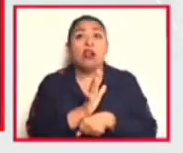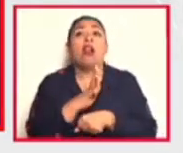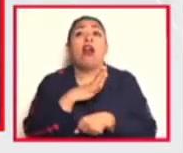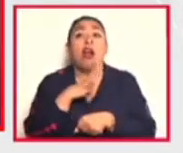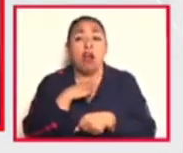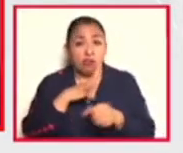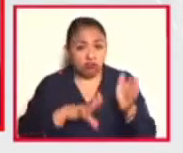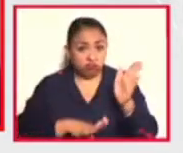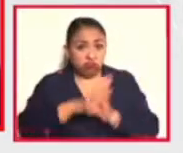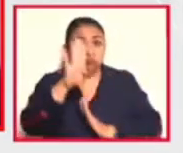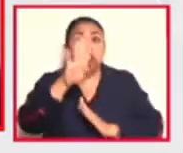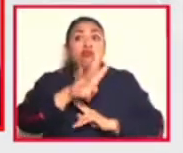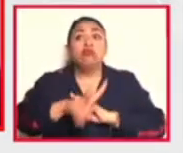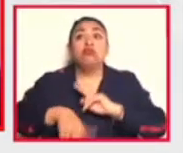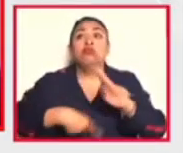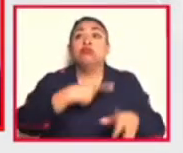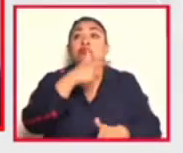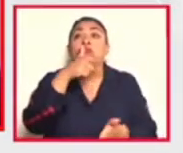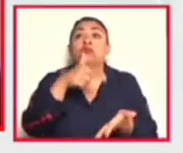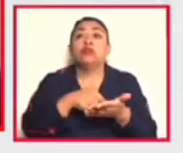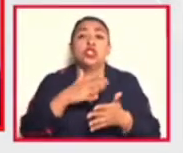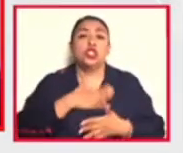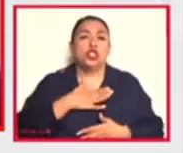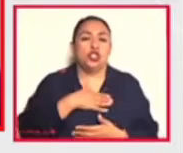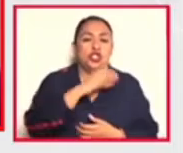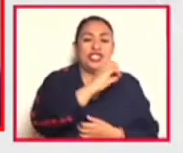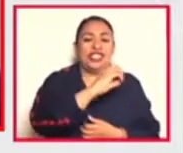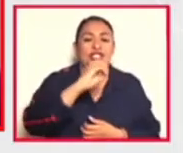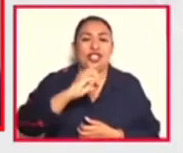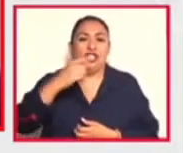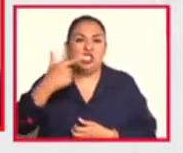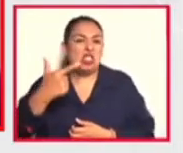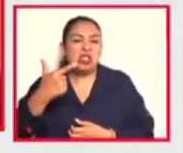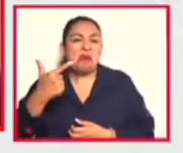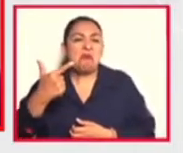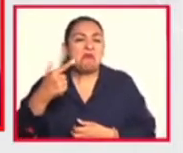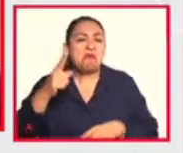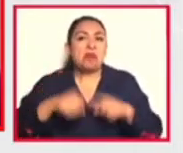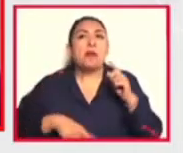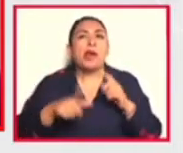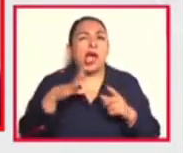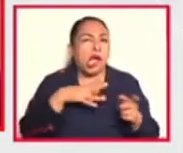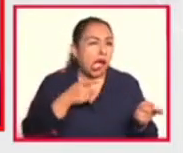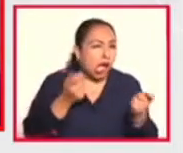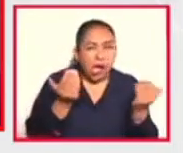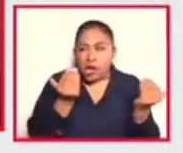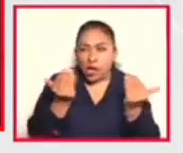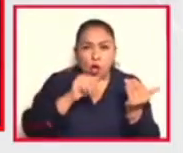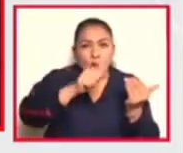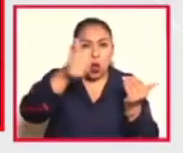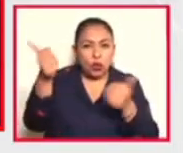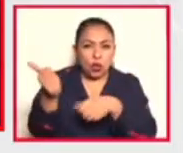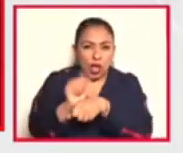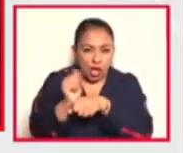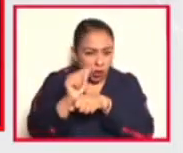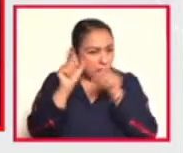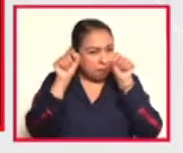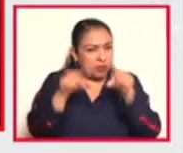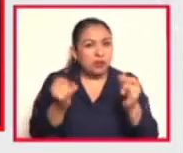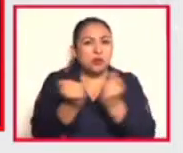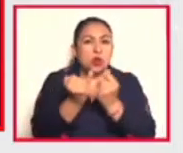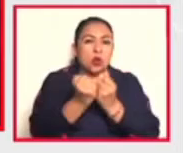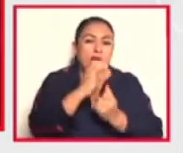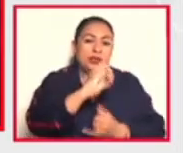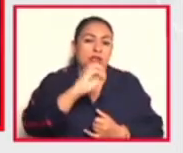su aparición como agente 007, aunque con él se van a medir todos los actores que lo interpreten. Así ha sido y